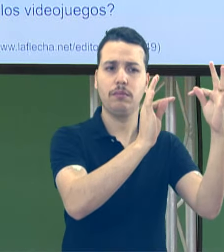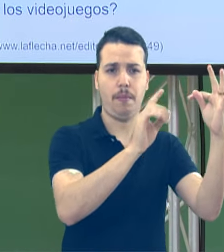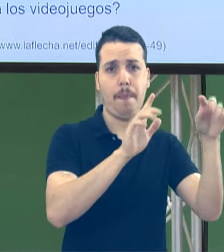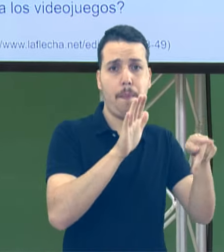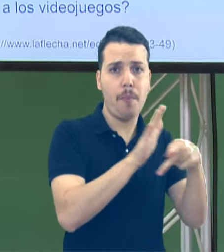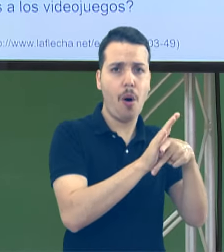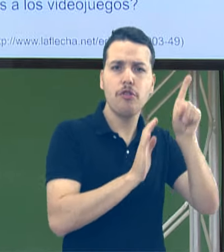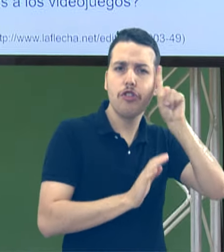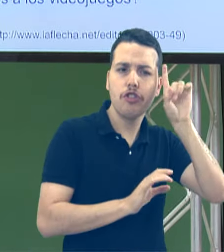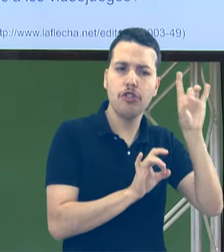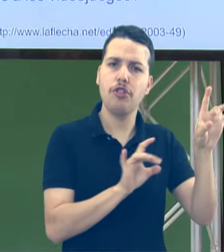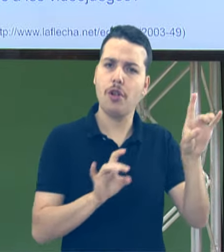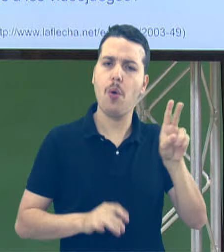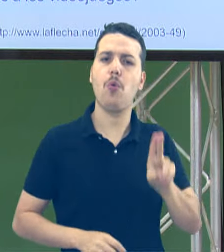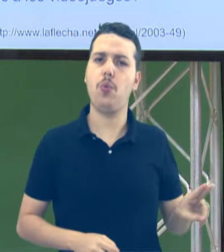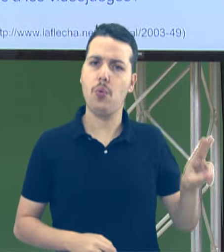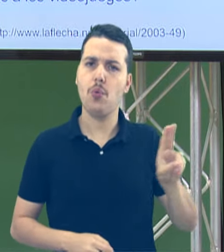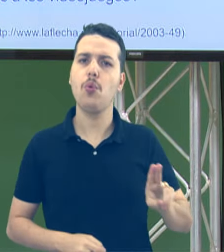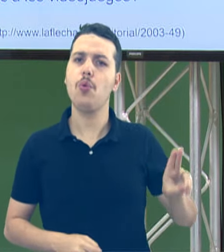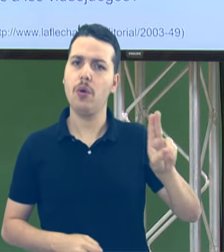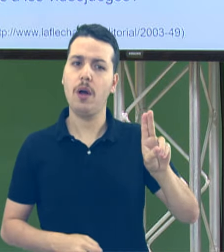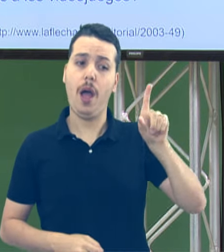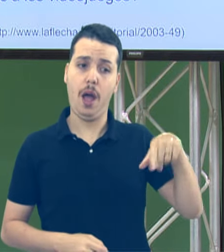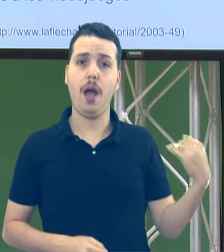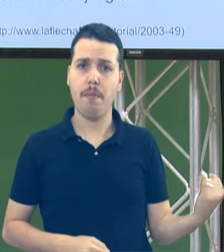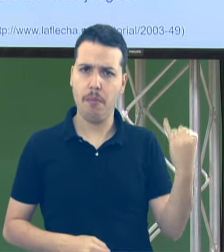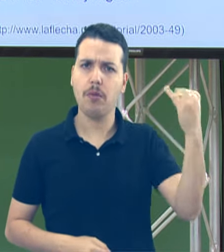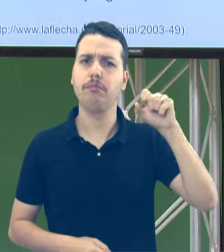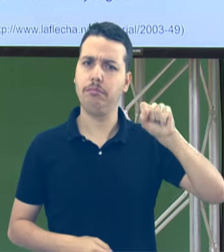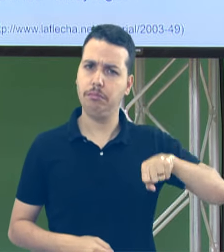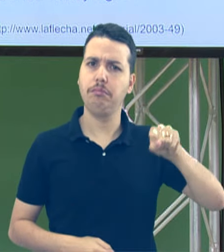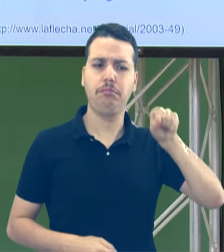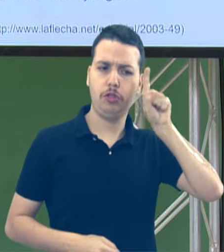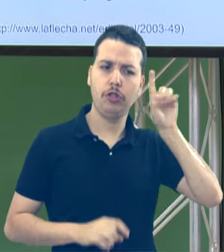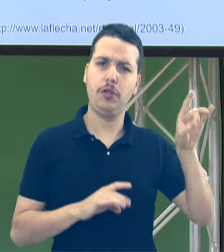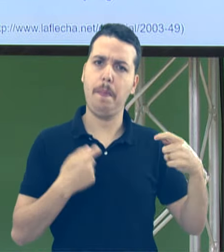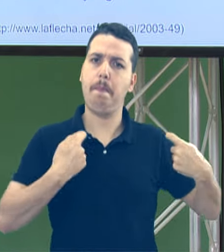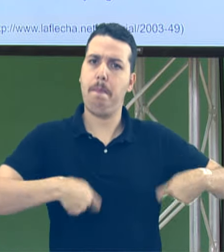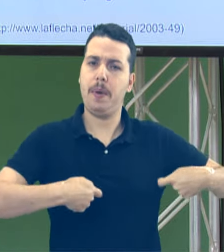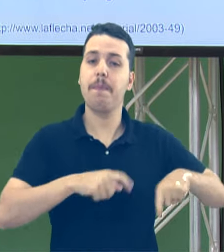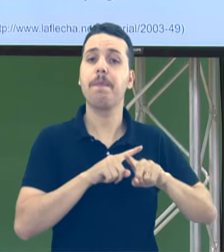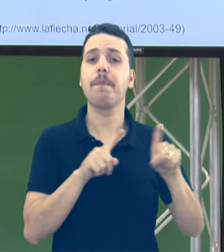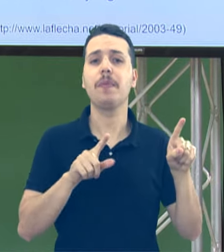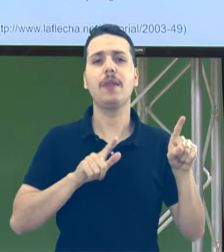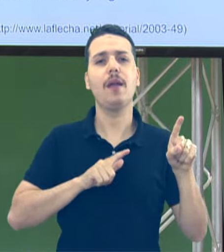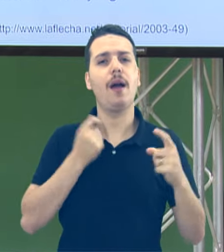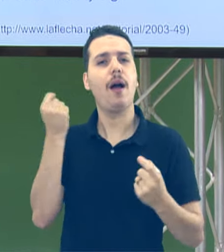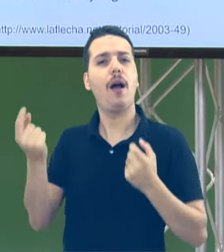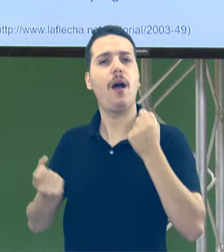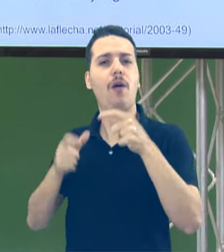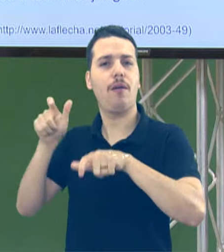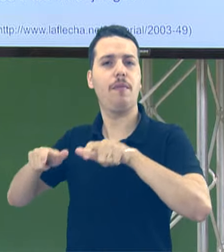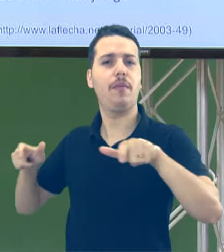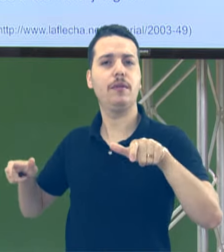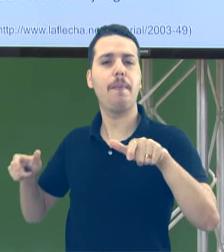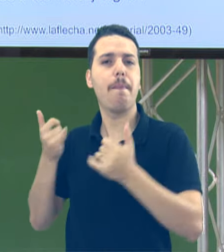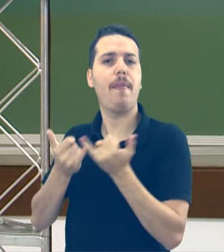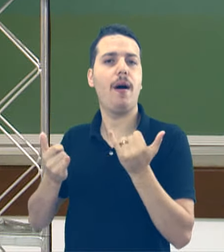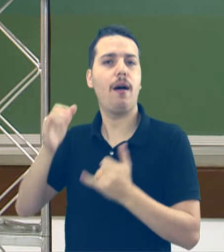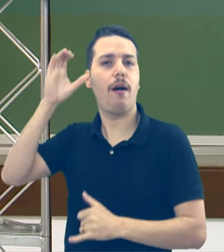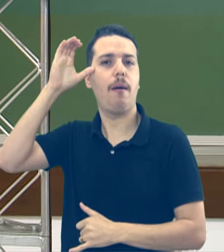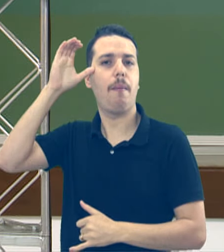presente no nosso dia a dia, que se faz essencial sim no nosso dia a dia, mas que algumas pessoas perdem